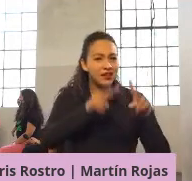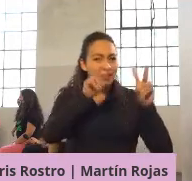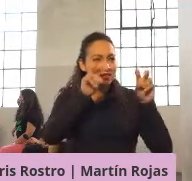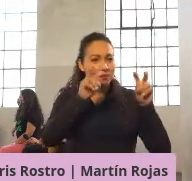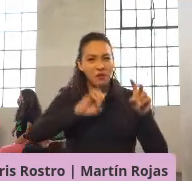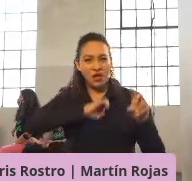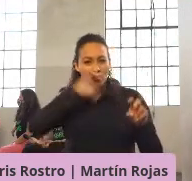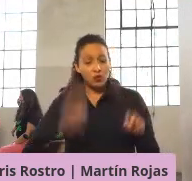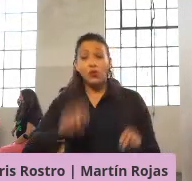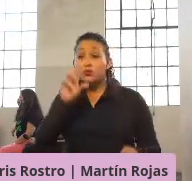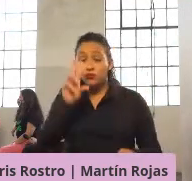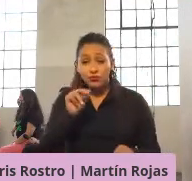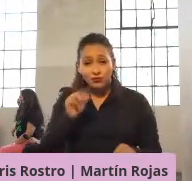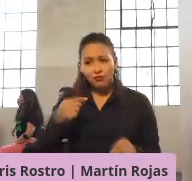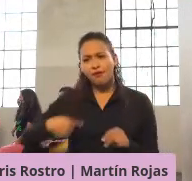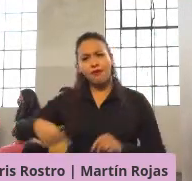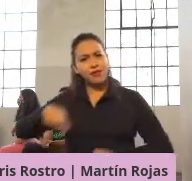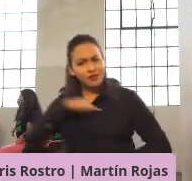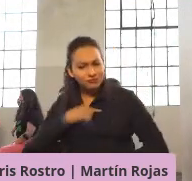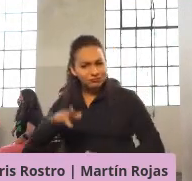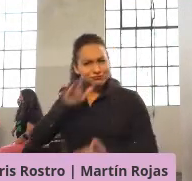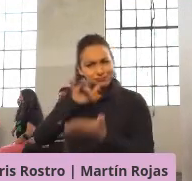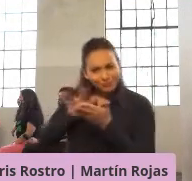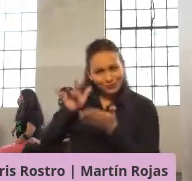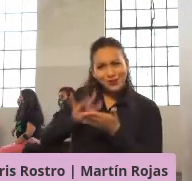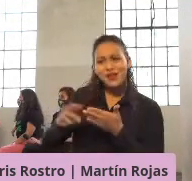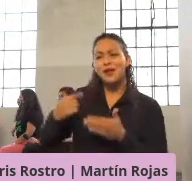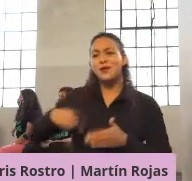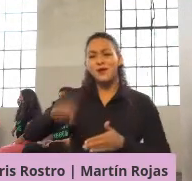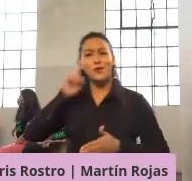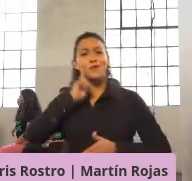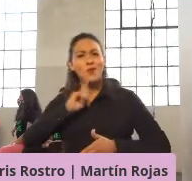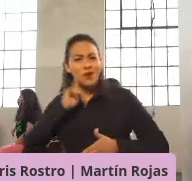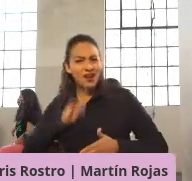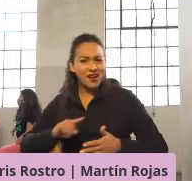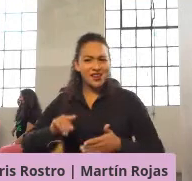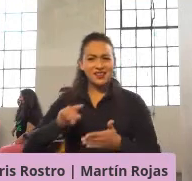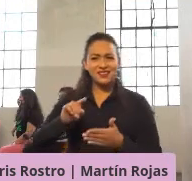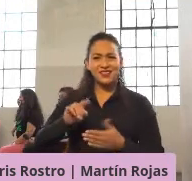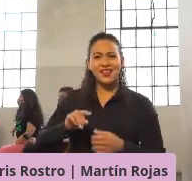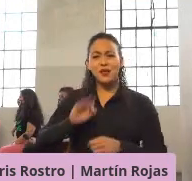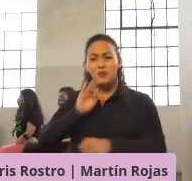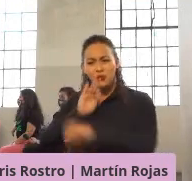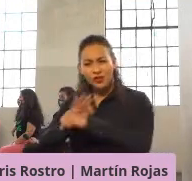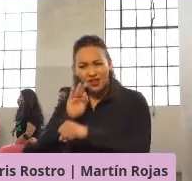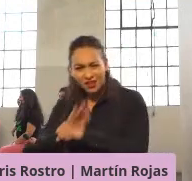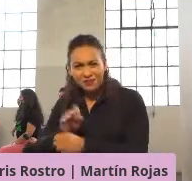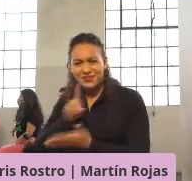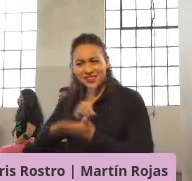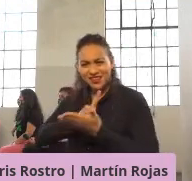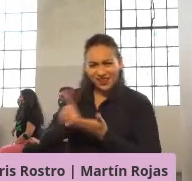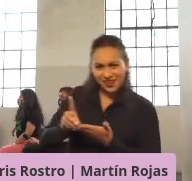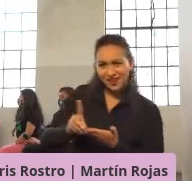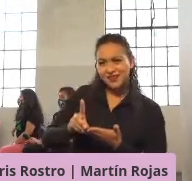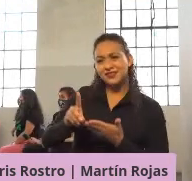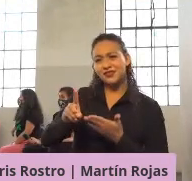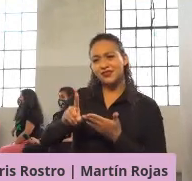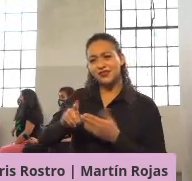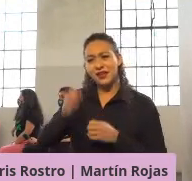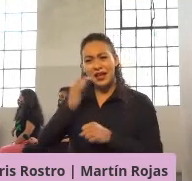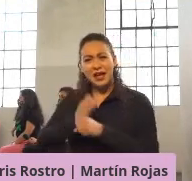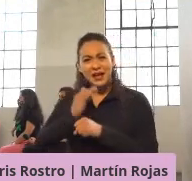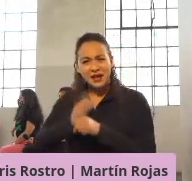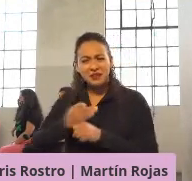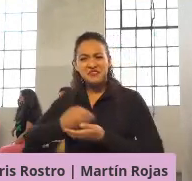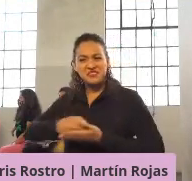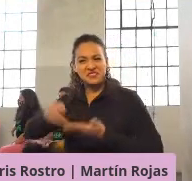Entonces creo que eso es algo, pues que es como en estos momentos, especialmente en estos momentos tan